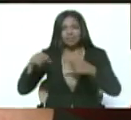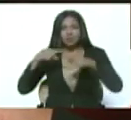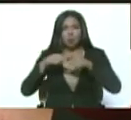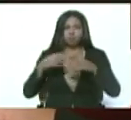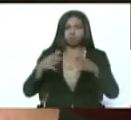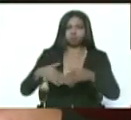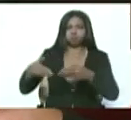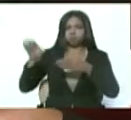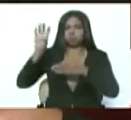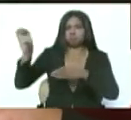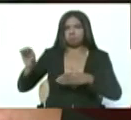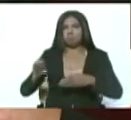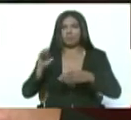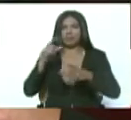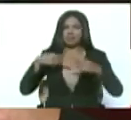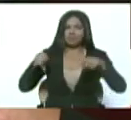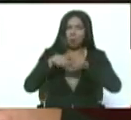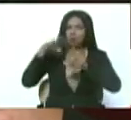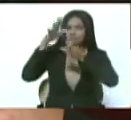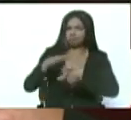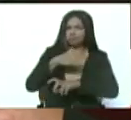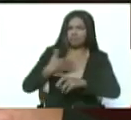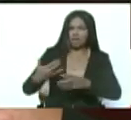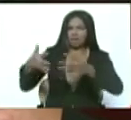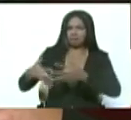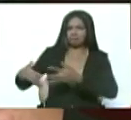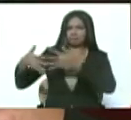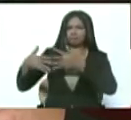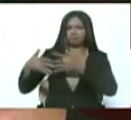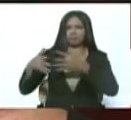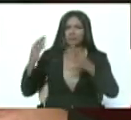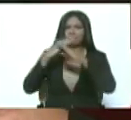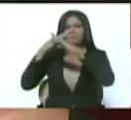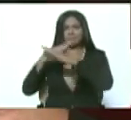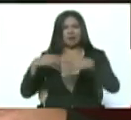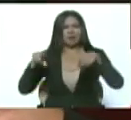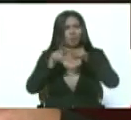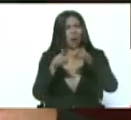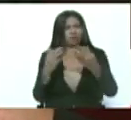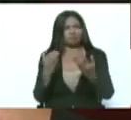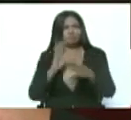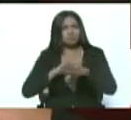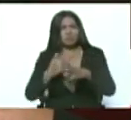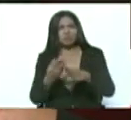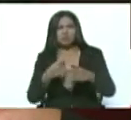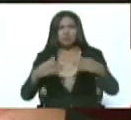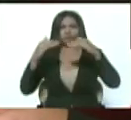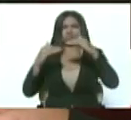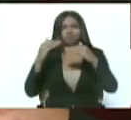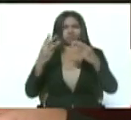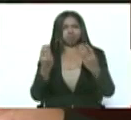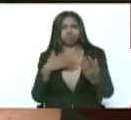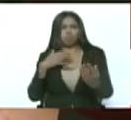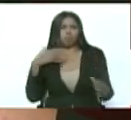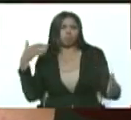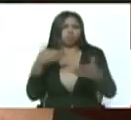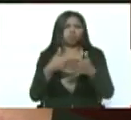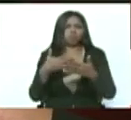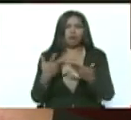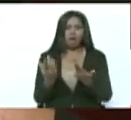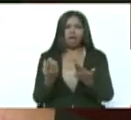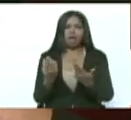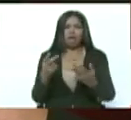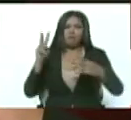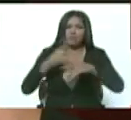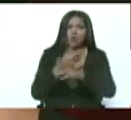están bajo estas injustas mal llamadas sanciones, que son medidas unilaterales, arbitrarias y que